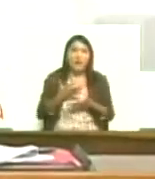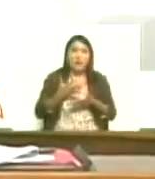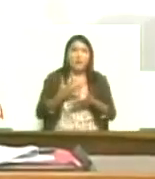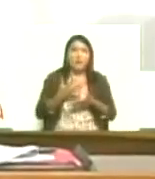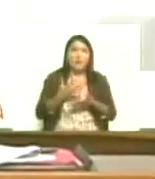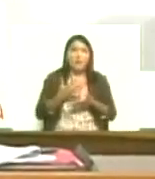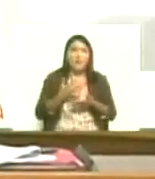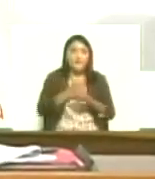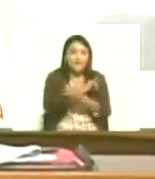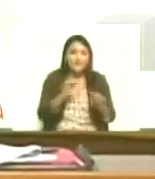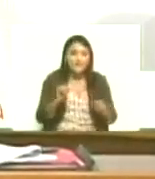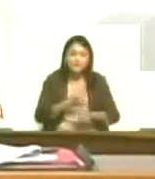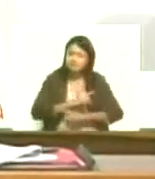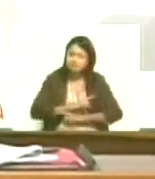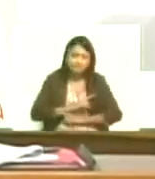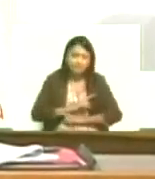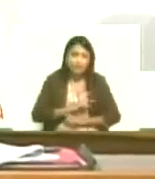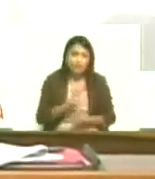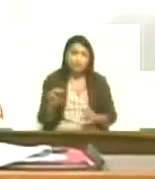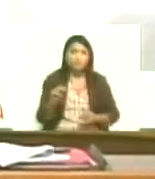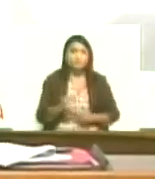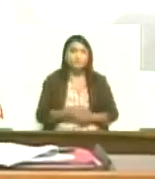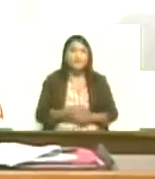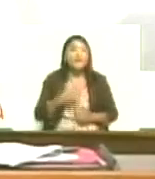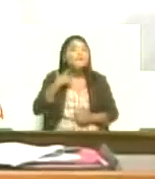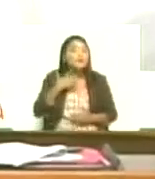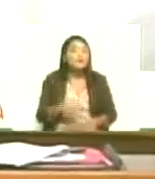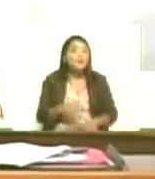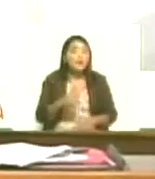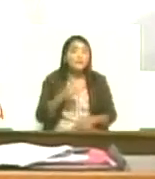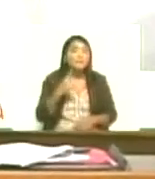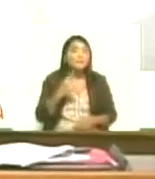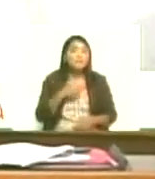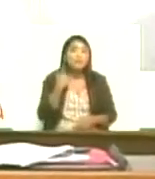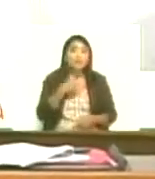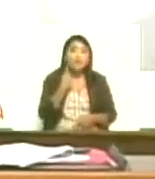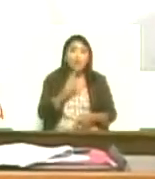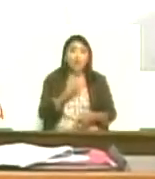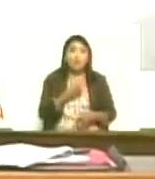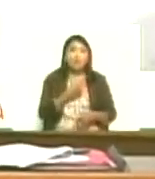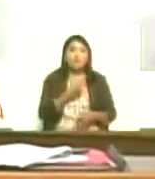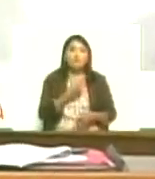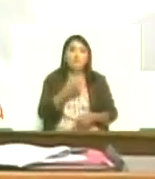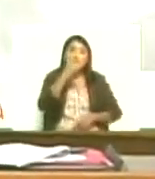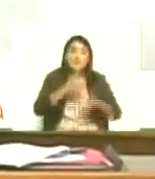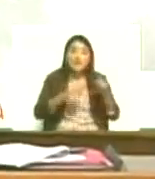Venezuela perdió la mitad de su población luchando contra el Imperio Español.